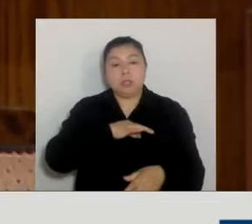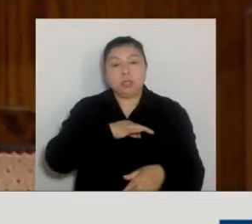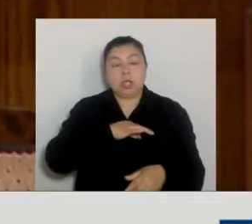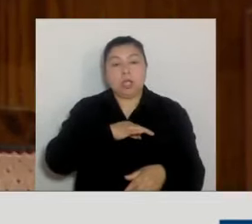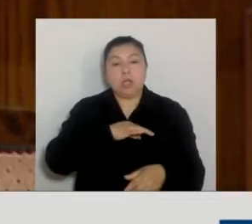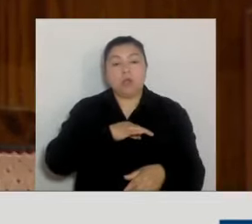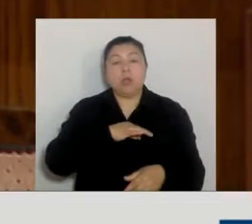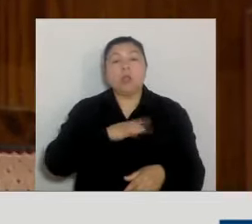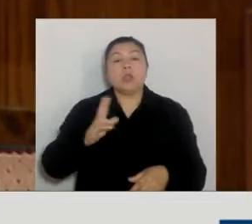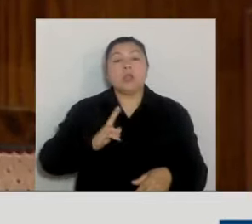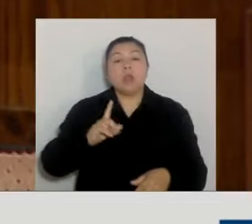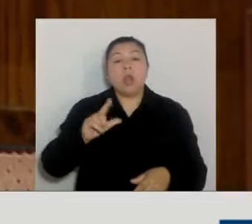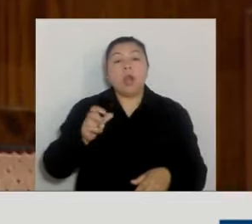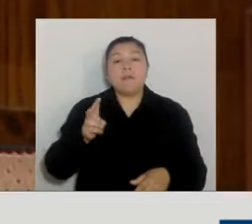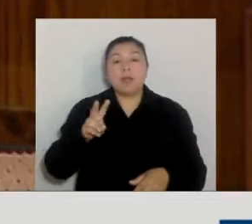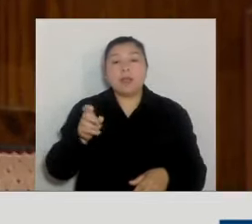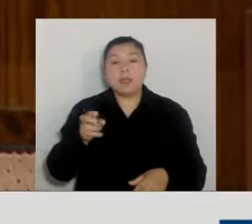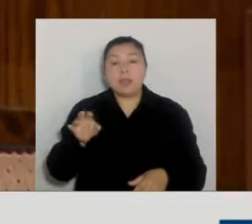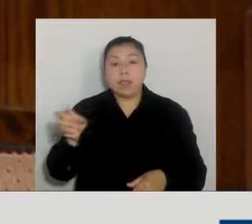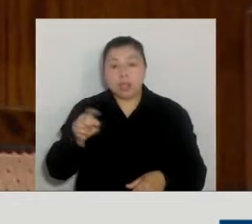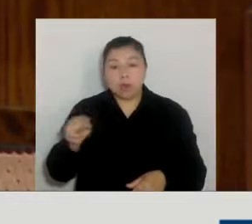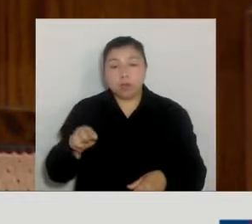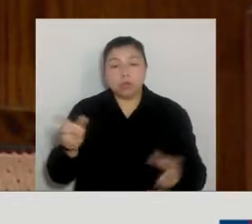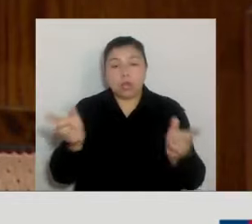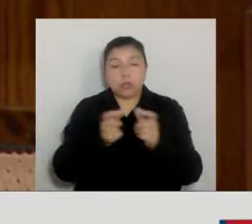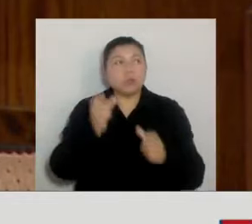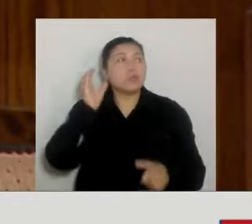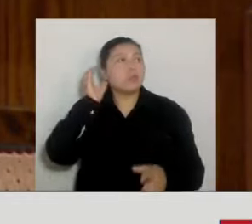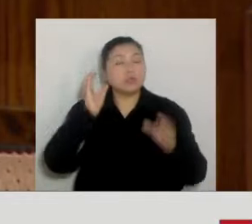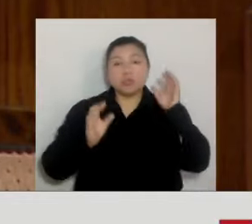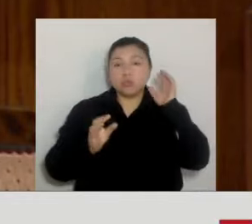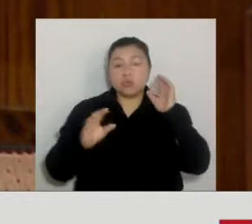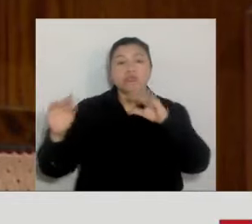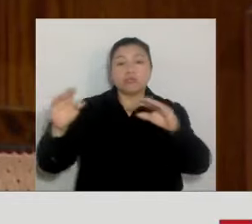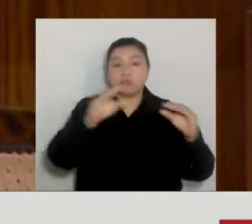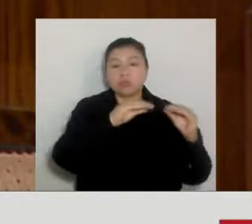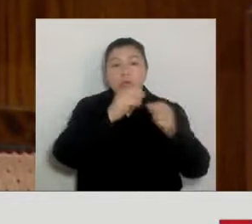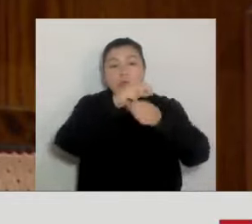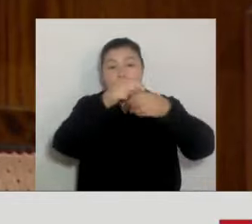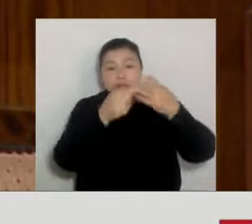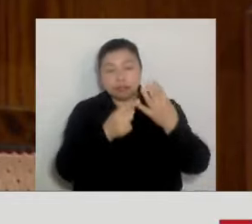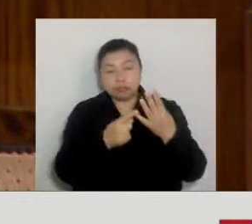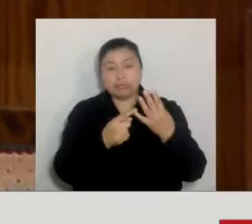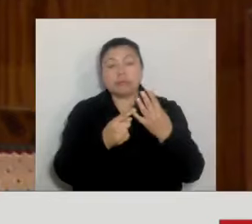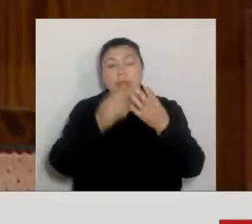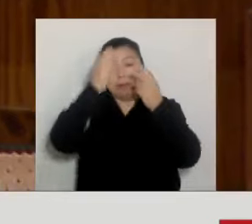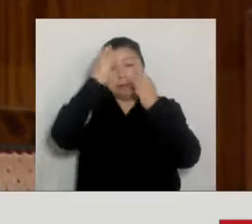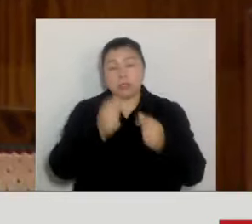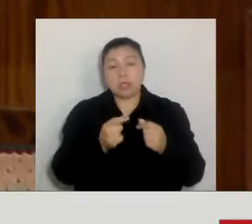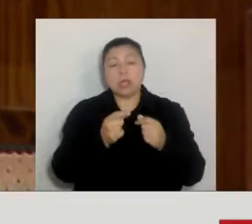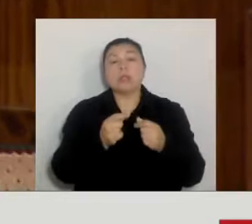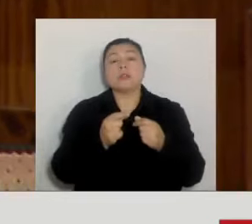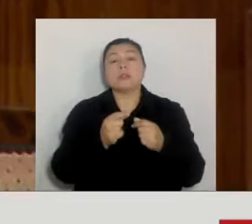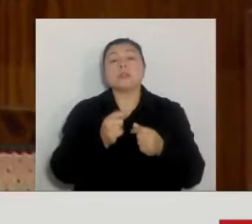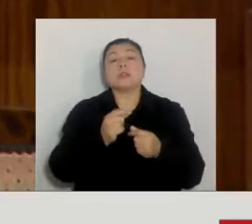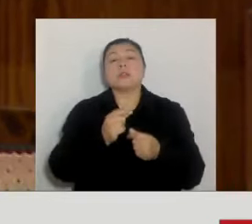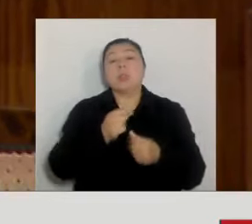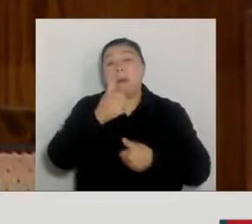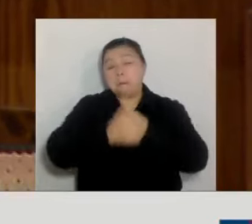lavanderos la comisión escuchó también las exposiciones de numerosos especialistas académicos e instituciones de la sociedad